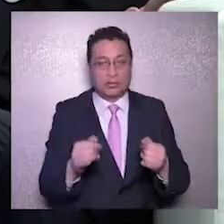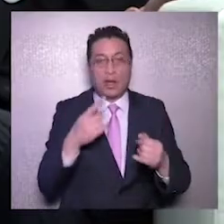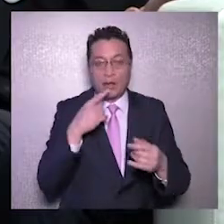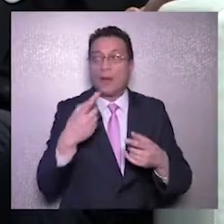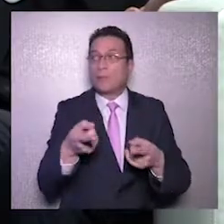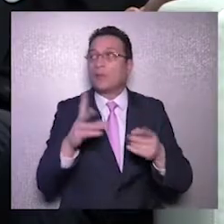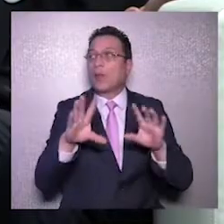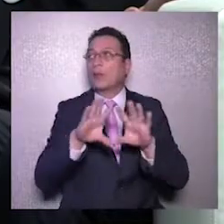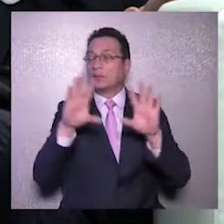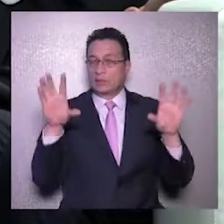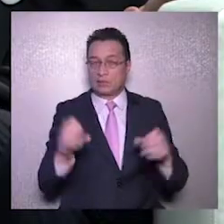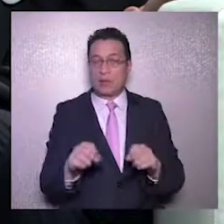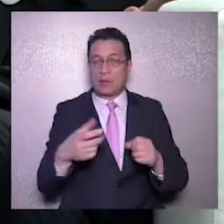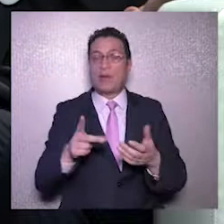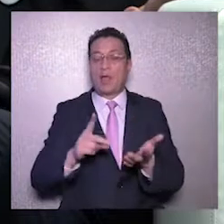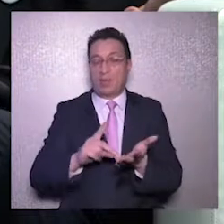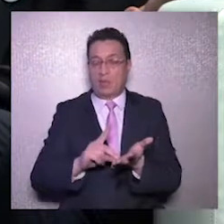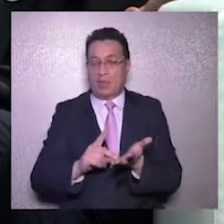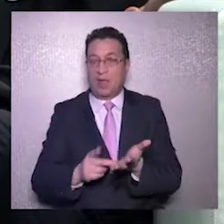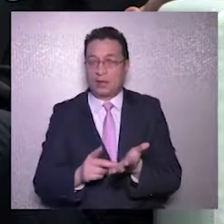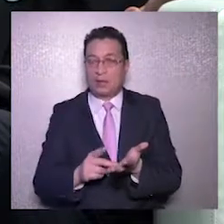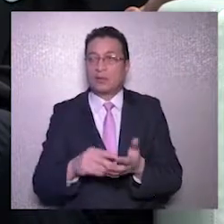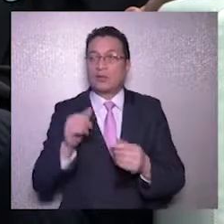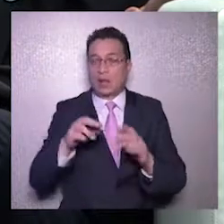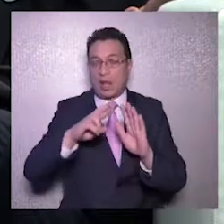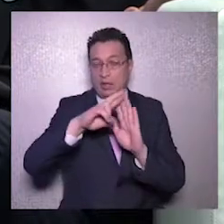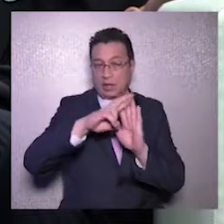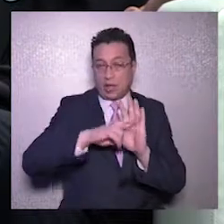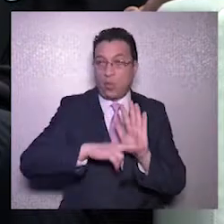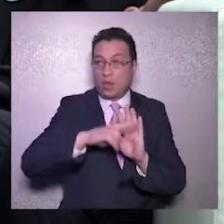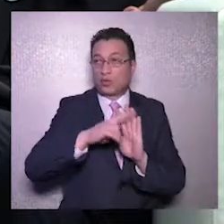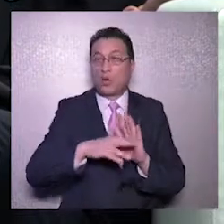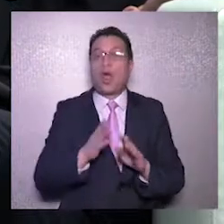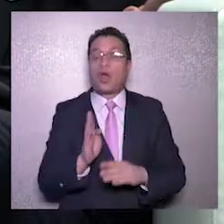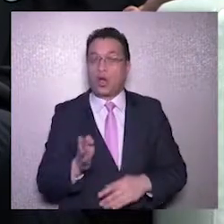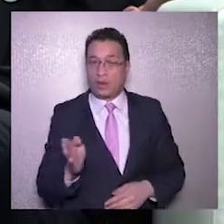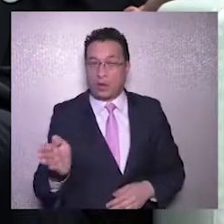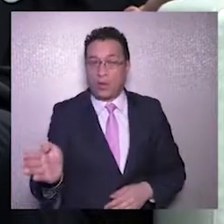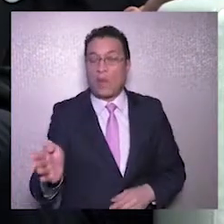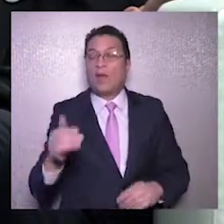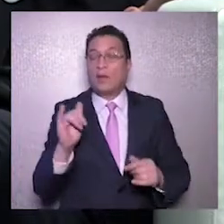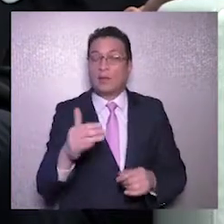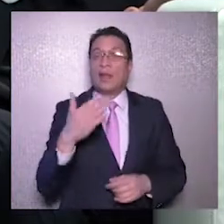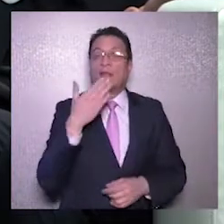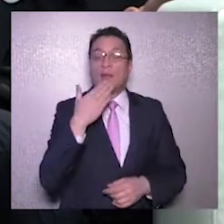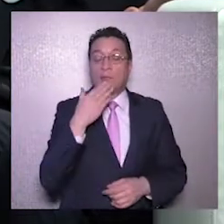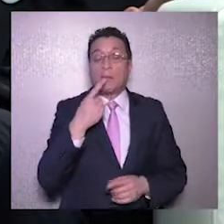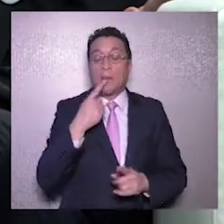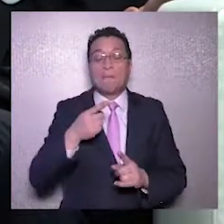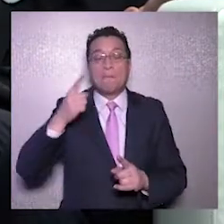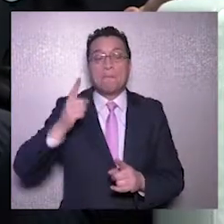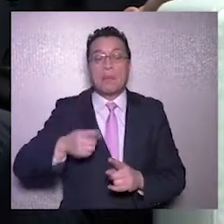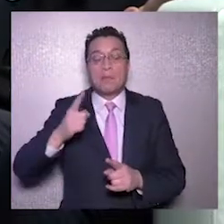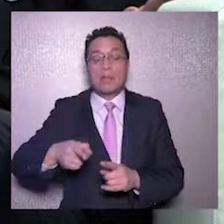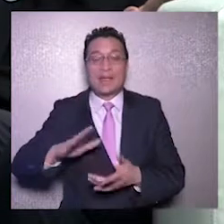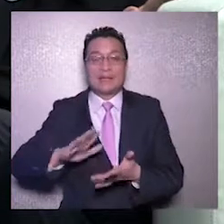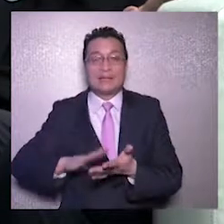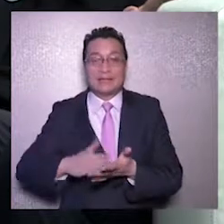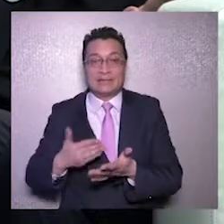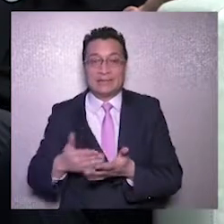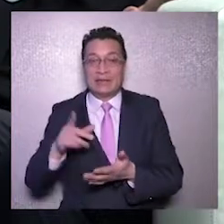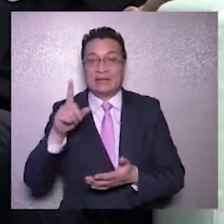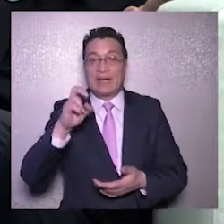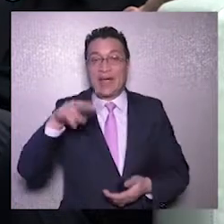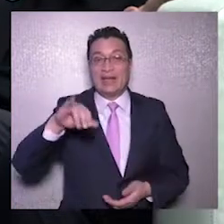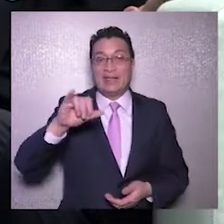sistemas de fiscalización, de regulación, de continuidad y también de mandato sanitario, que fueron algunas